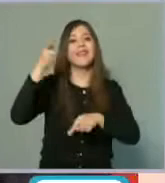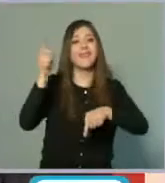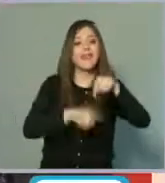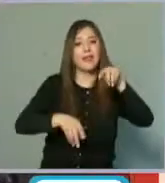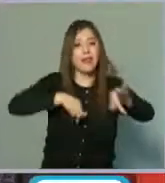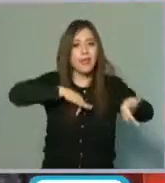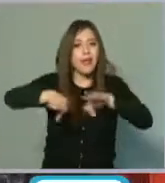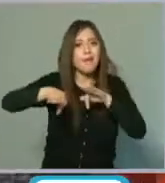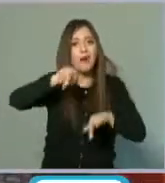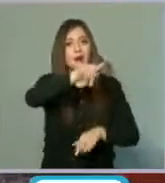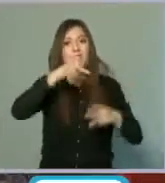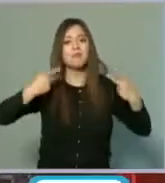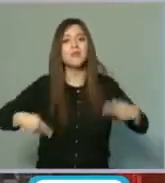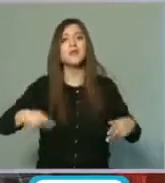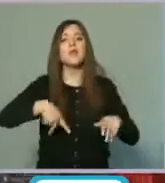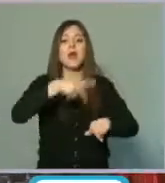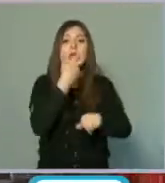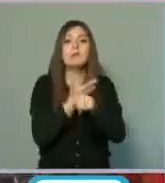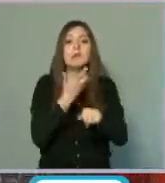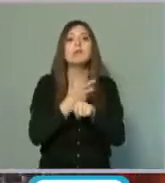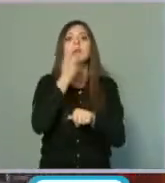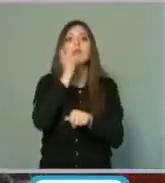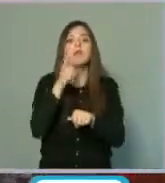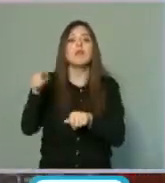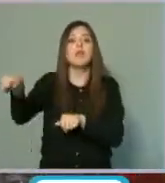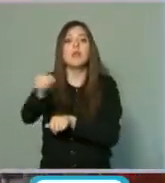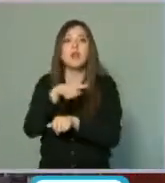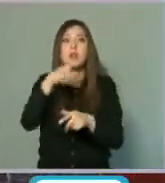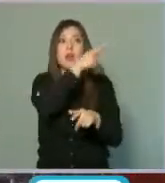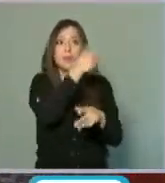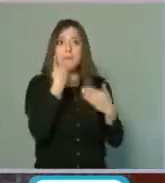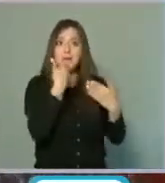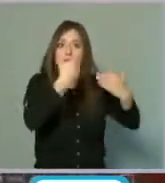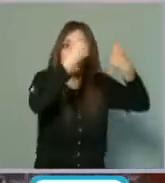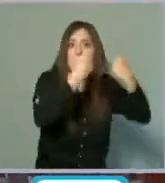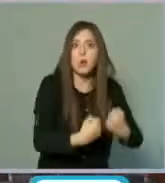los estadounidenses y además que son una amenaza a la seguridad de Estados Unidos.